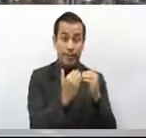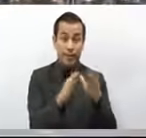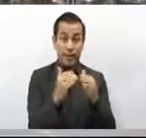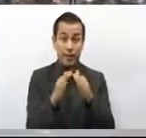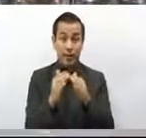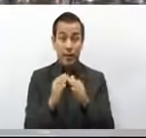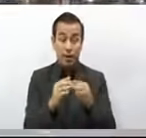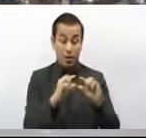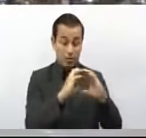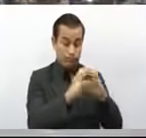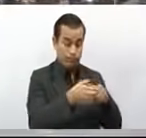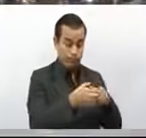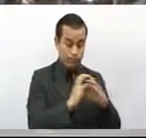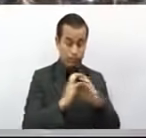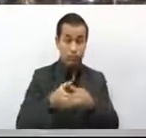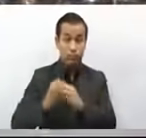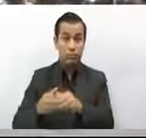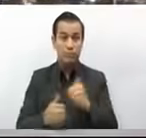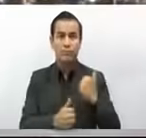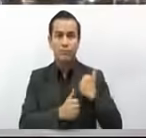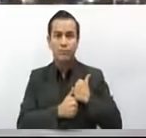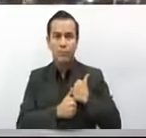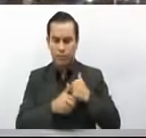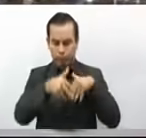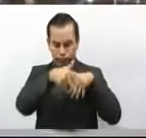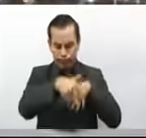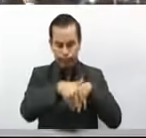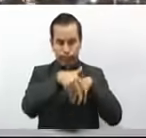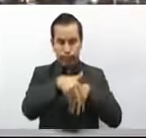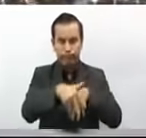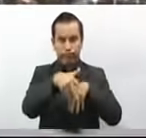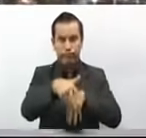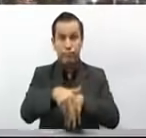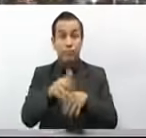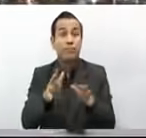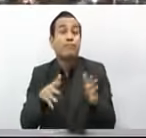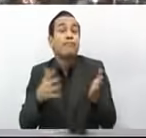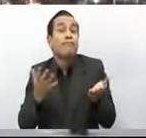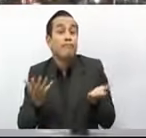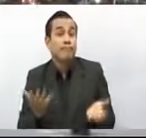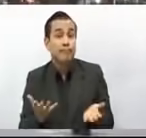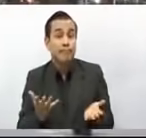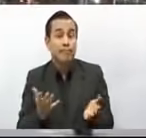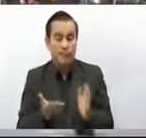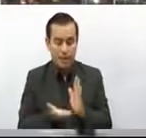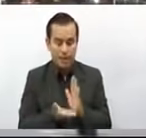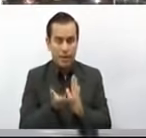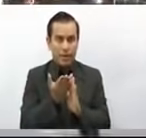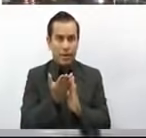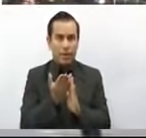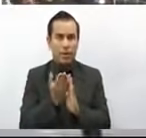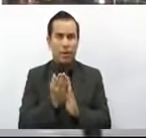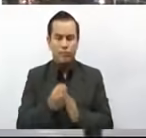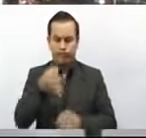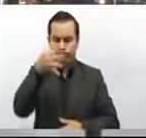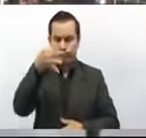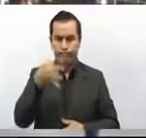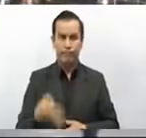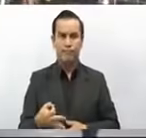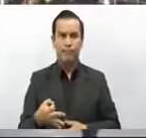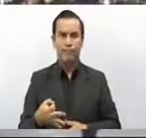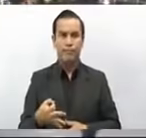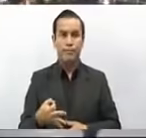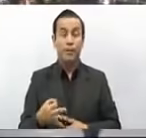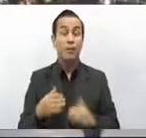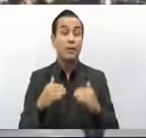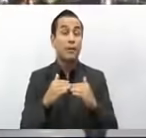unidades militares en un desfile que se caracteriza por desarrollarse con paso recio y elegante. A